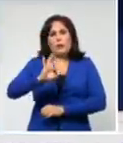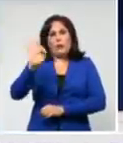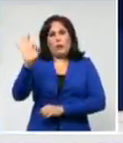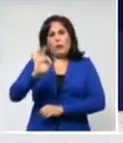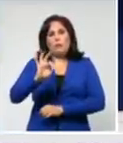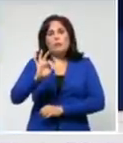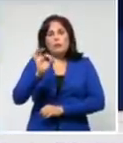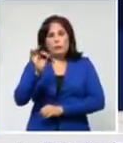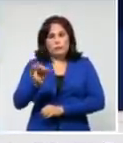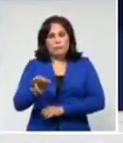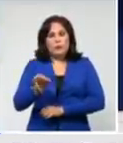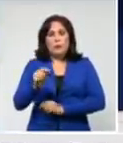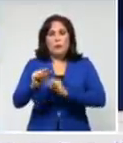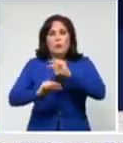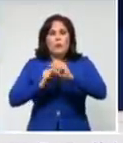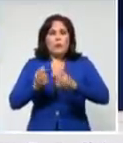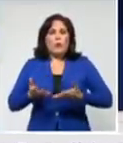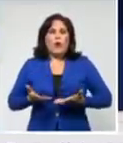han recuperado.